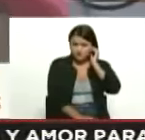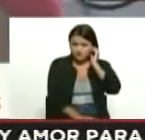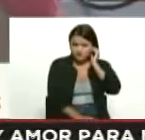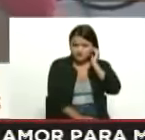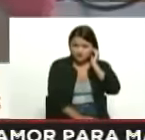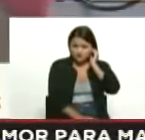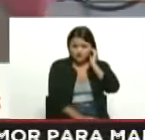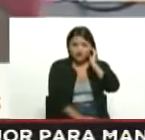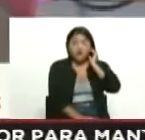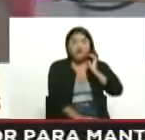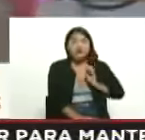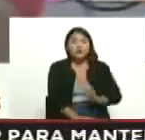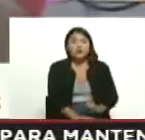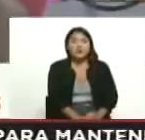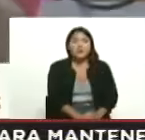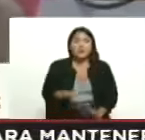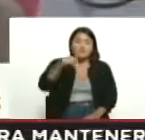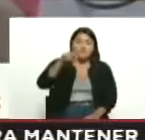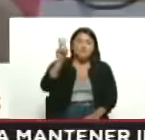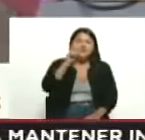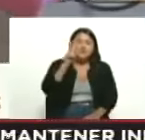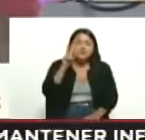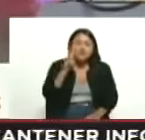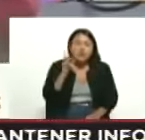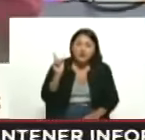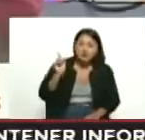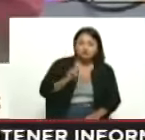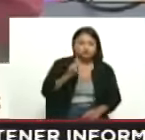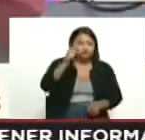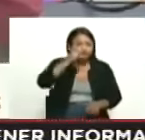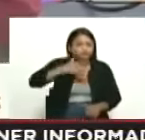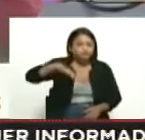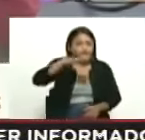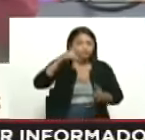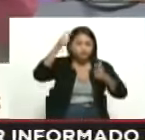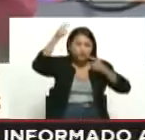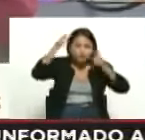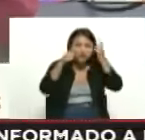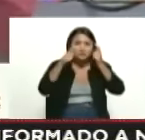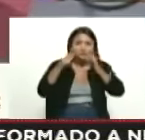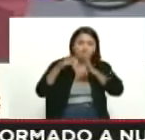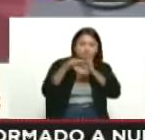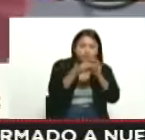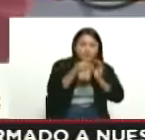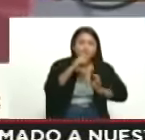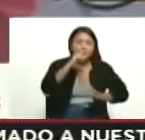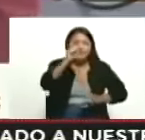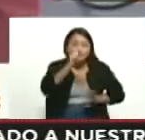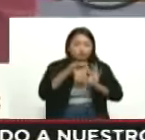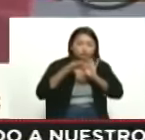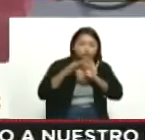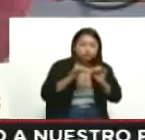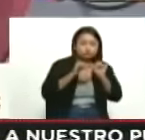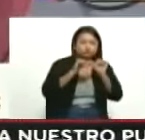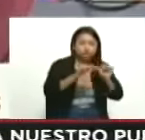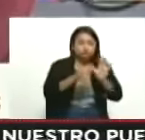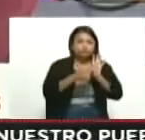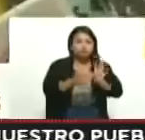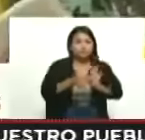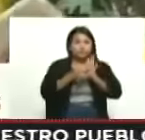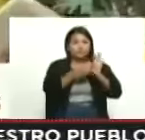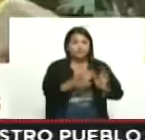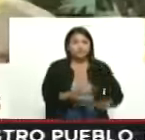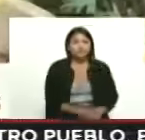Este país llegó el pueblo con Chávez y el pueblo se va a quedar aquí con Nicolás y con todos los que vengan aquí